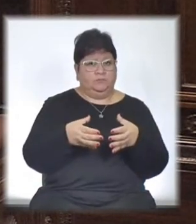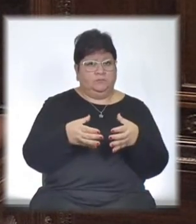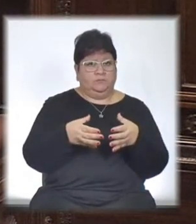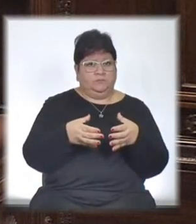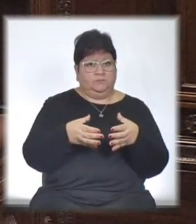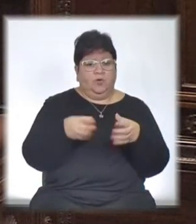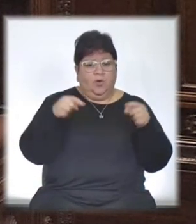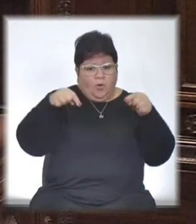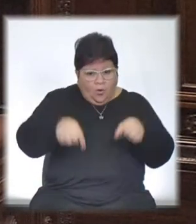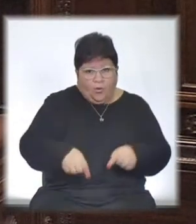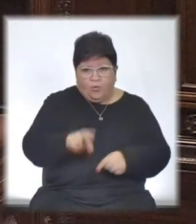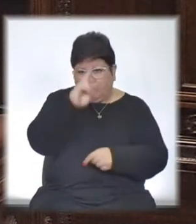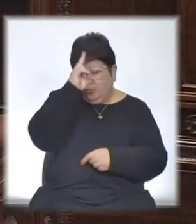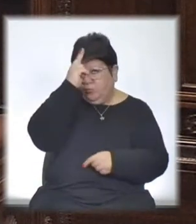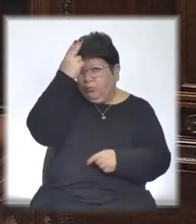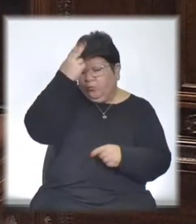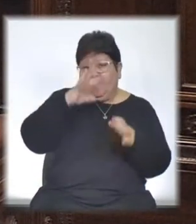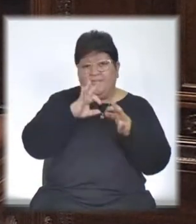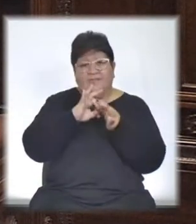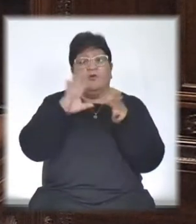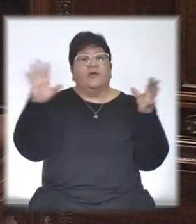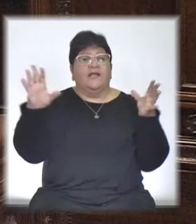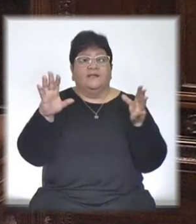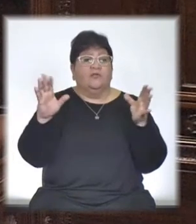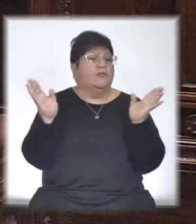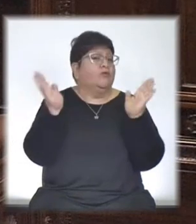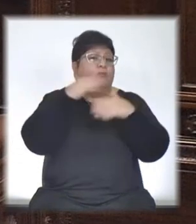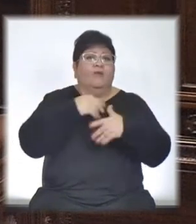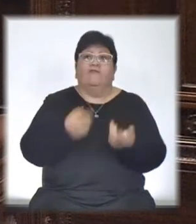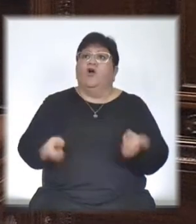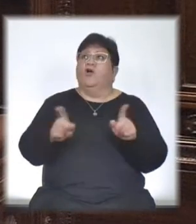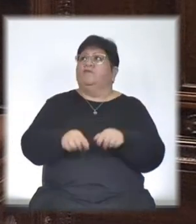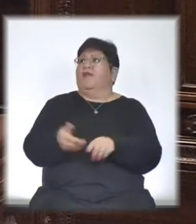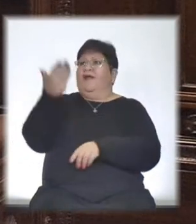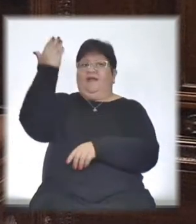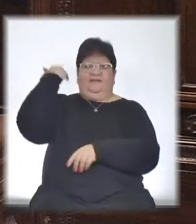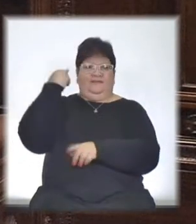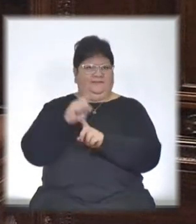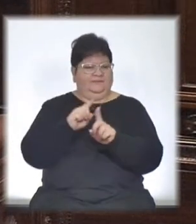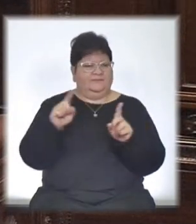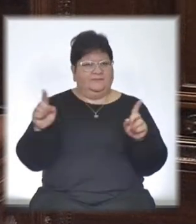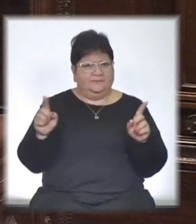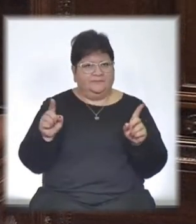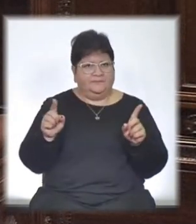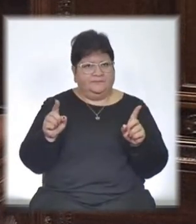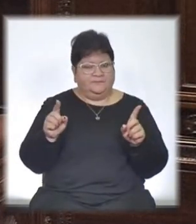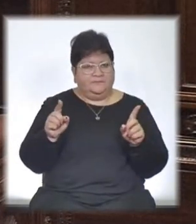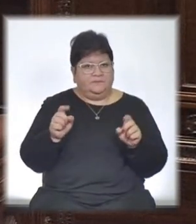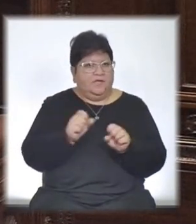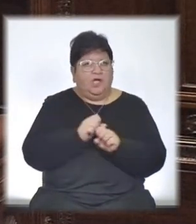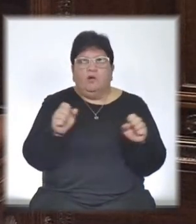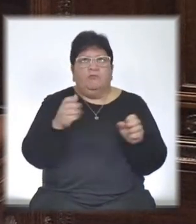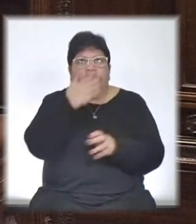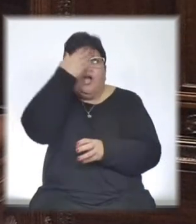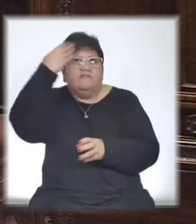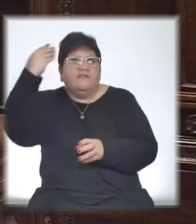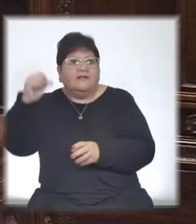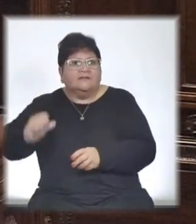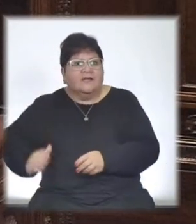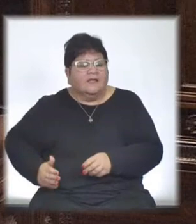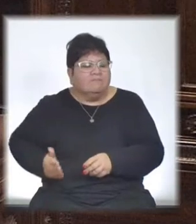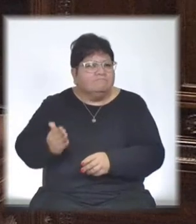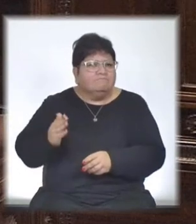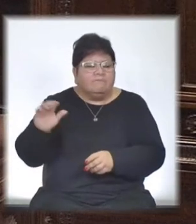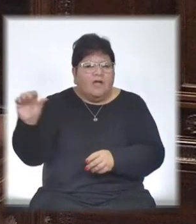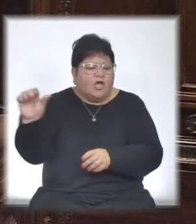actual. Este Uruguay democrático que no puede retroceder, que no puede resignar conquistas logradas y que